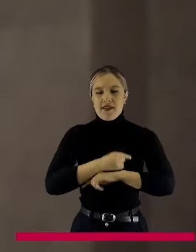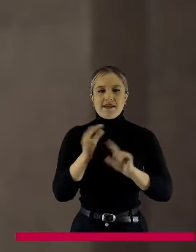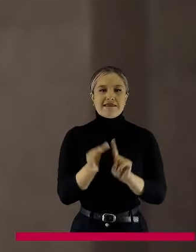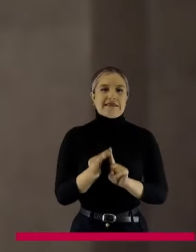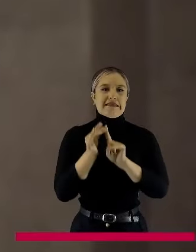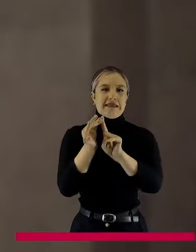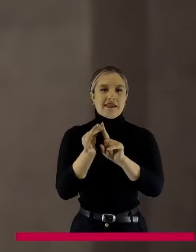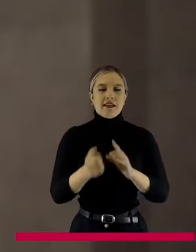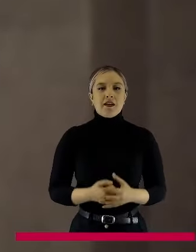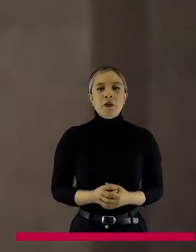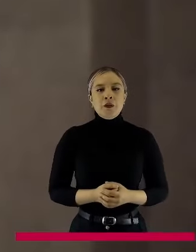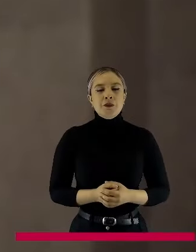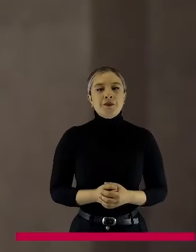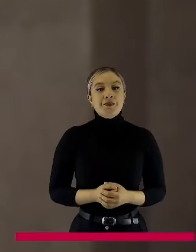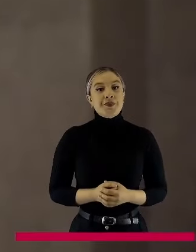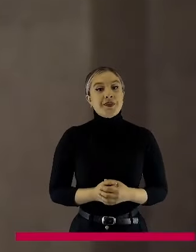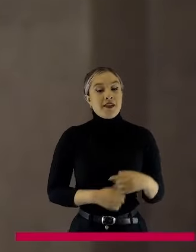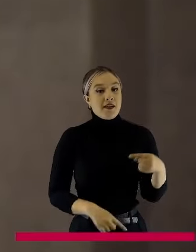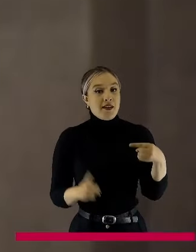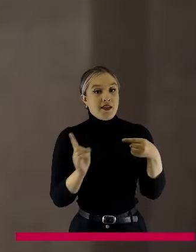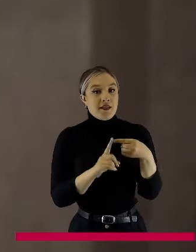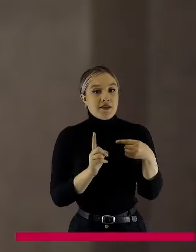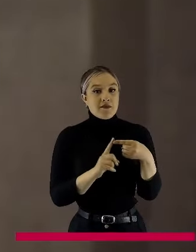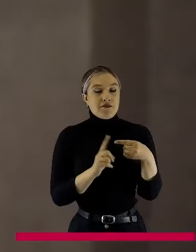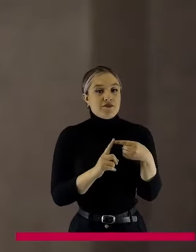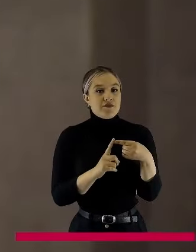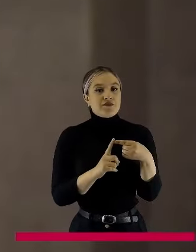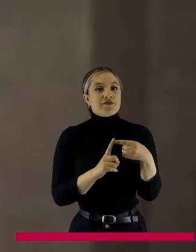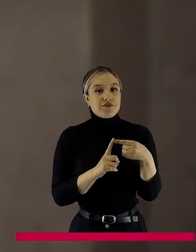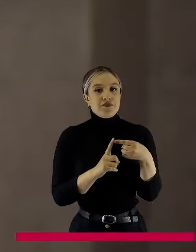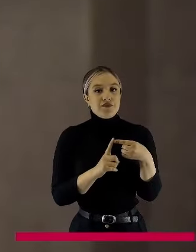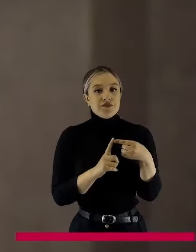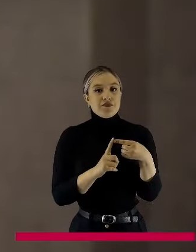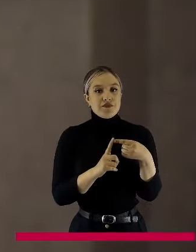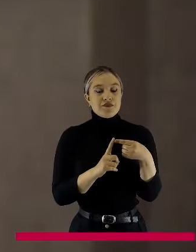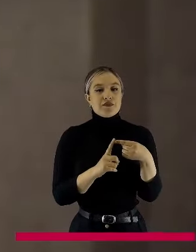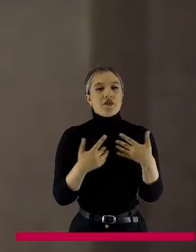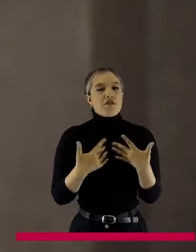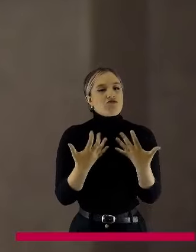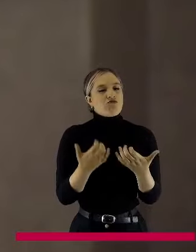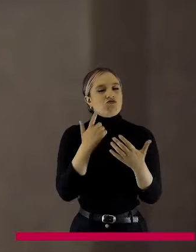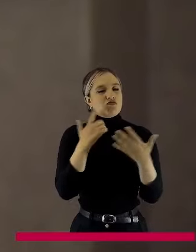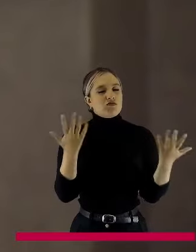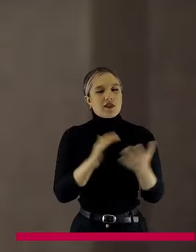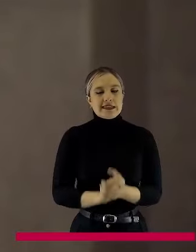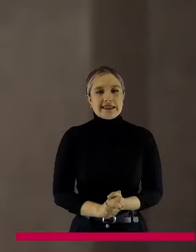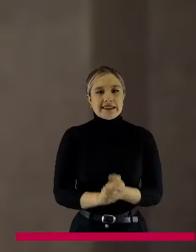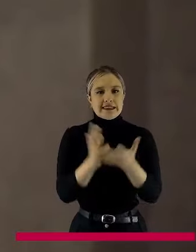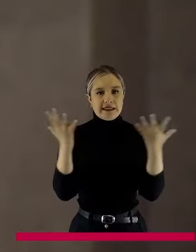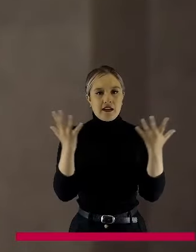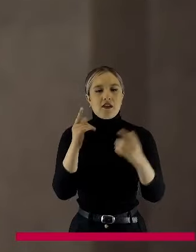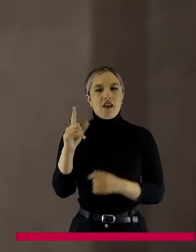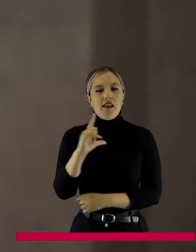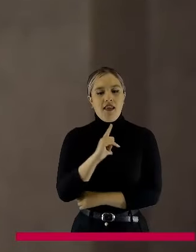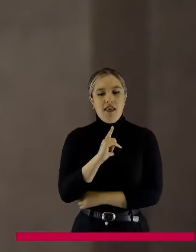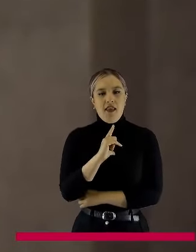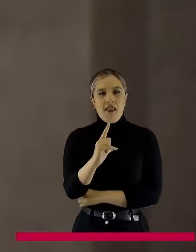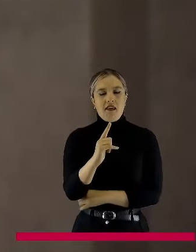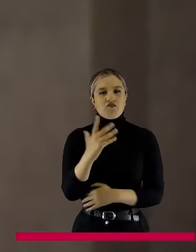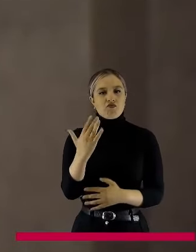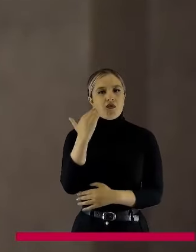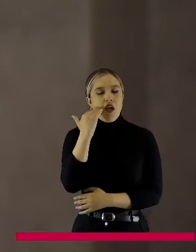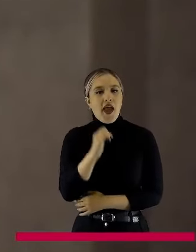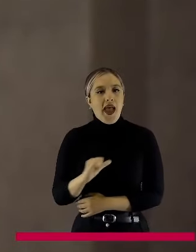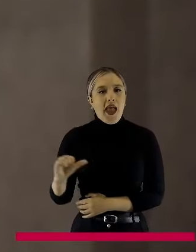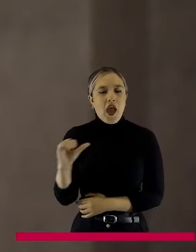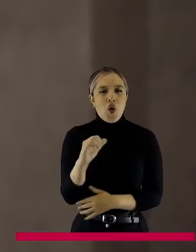especial. Lo primero que quiero hacer es saludar el liderazgo de las mujeres que